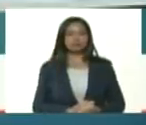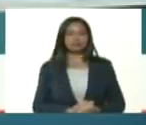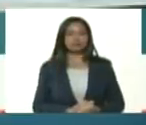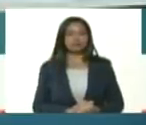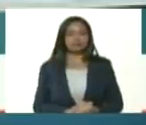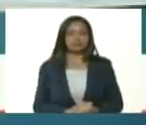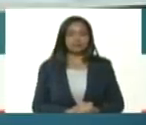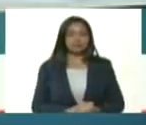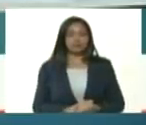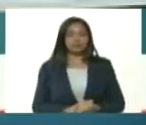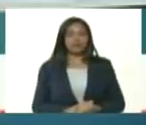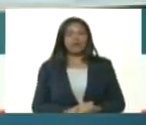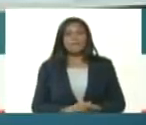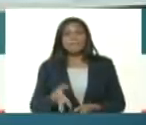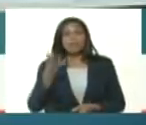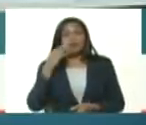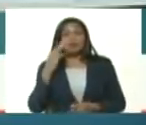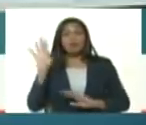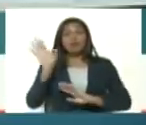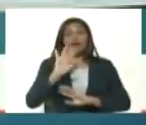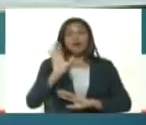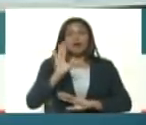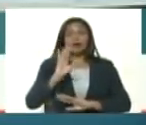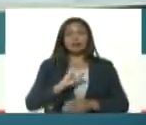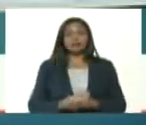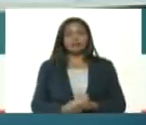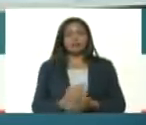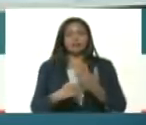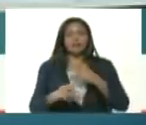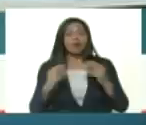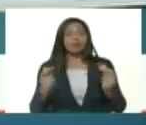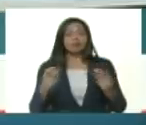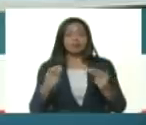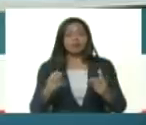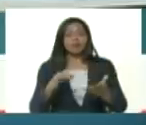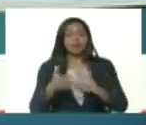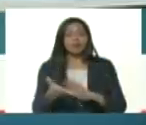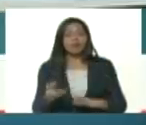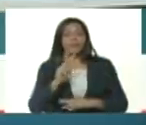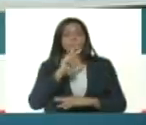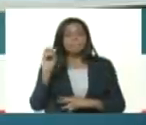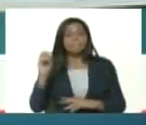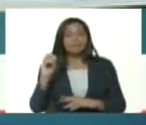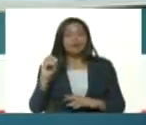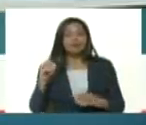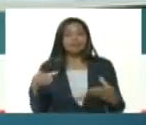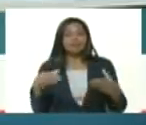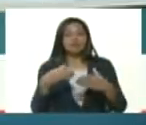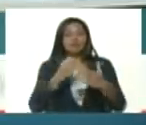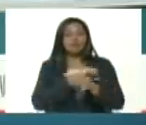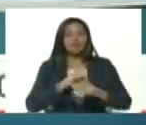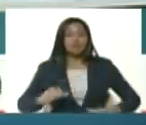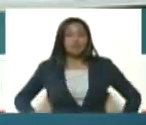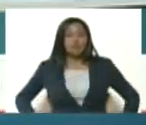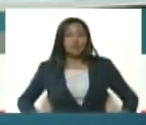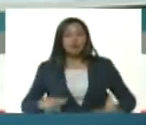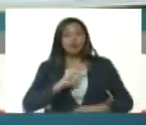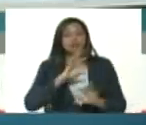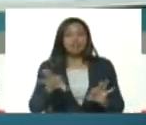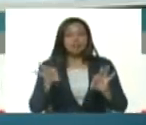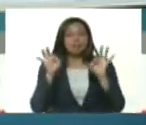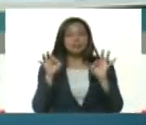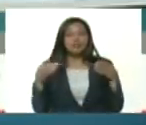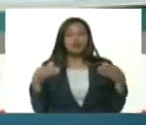Mientras tanto, por ejemplo, en la Gran Caracas vamos a activar 20 fuerzas de tareas especiales